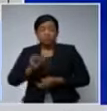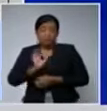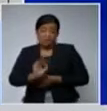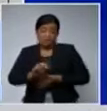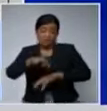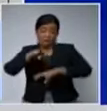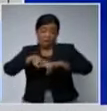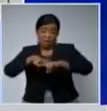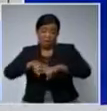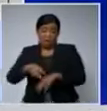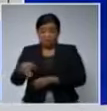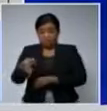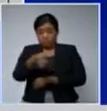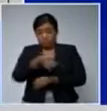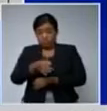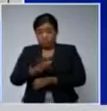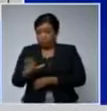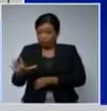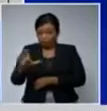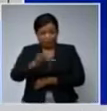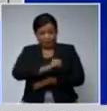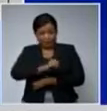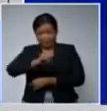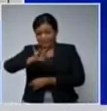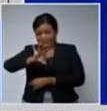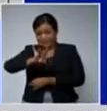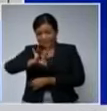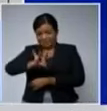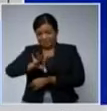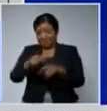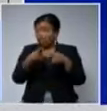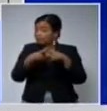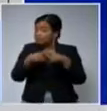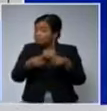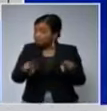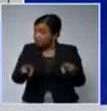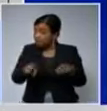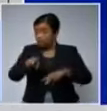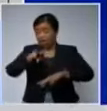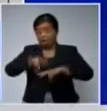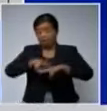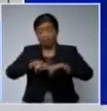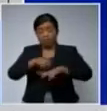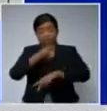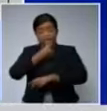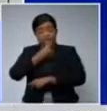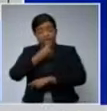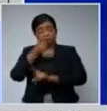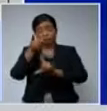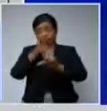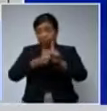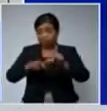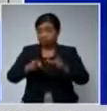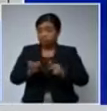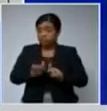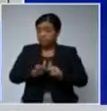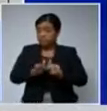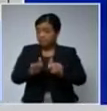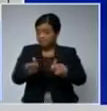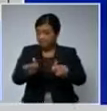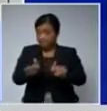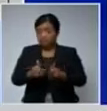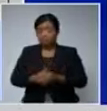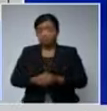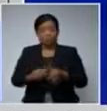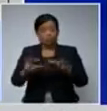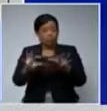sus municipios con mucho riesgo, pero indiscutiblemente Habana Vieja, Regla, San Miguel del Padrón,